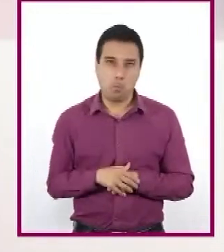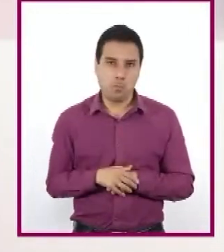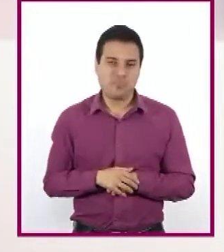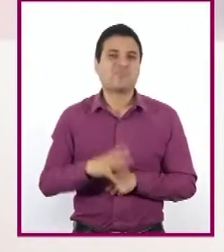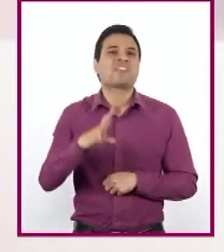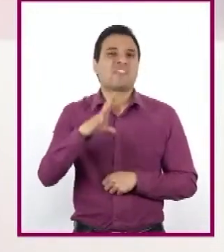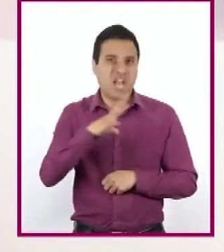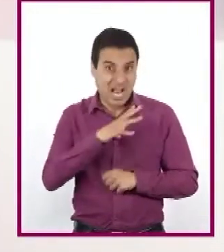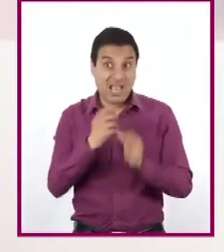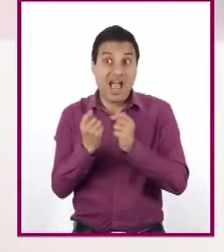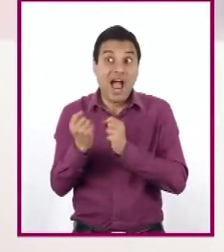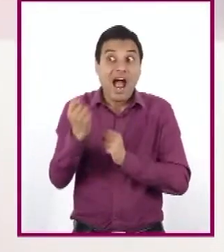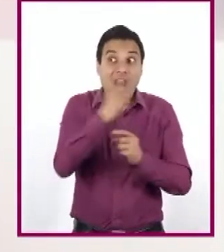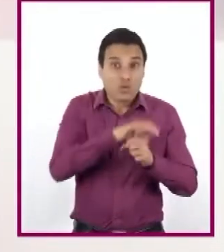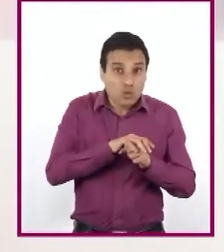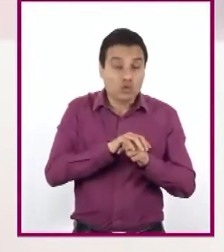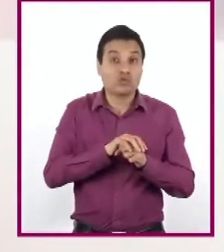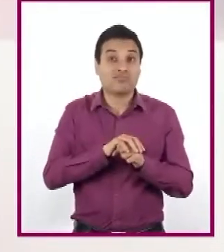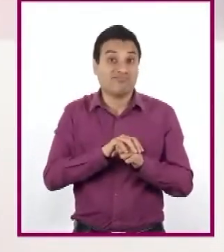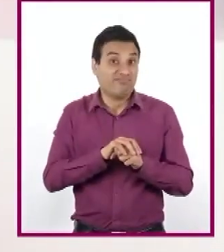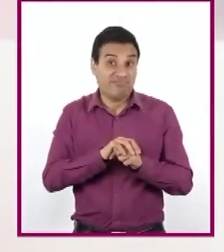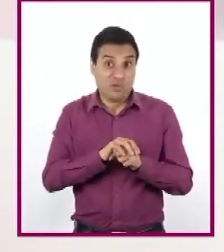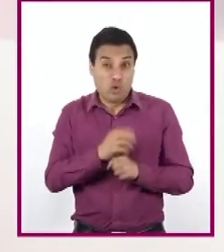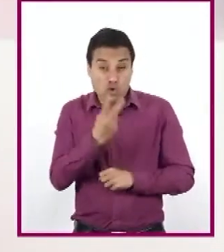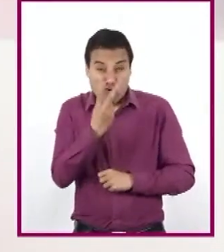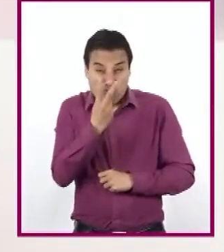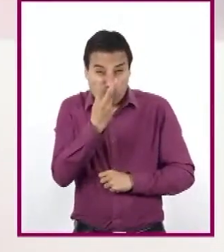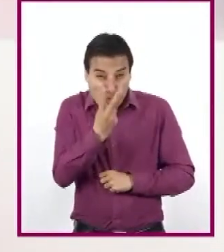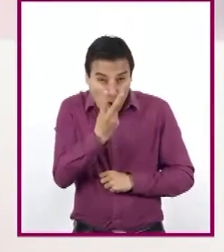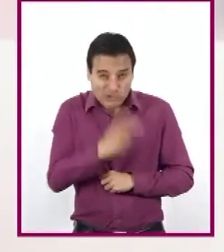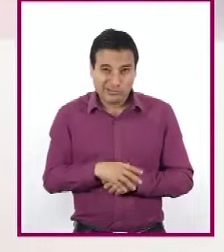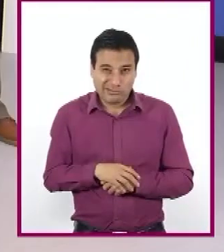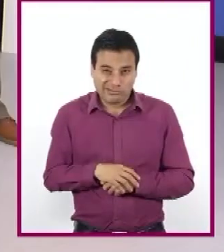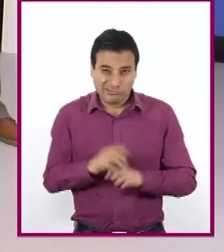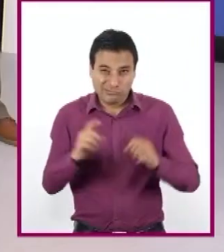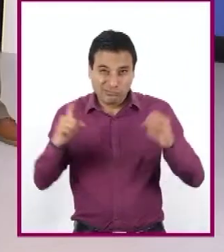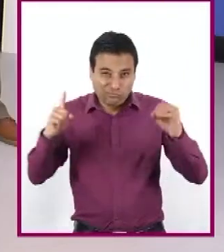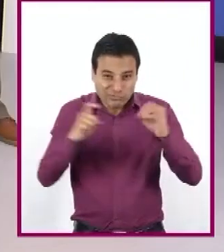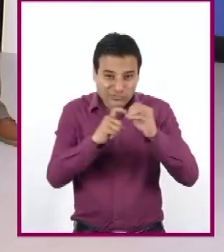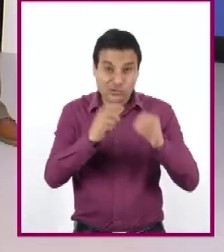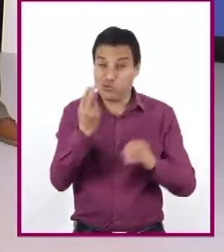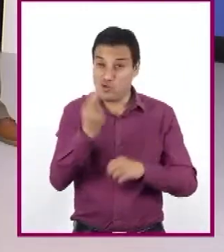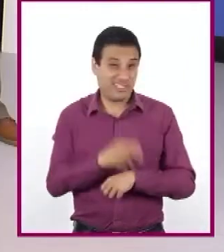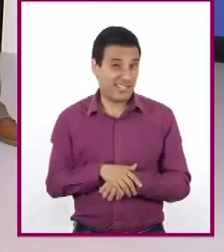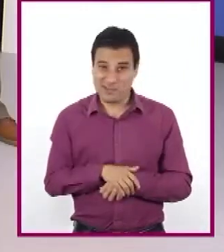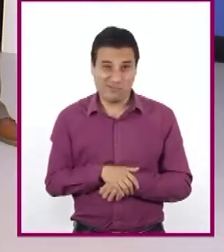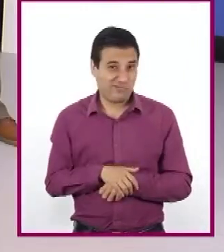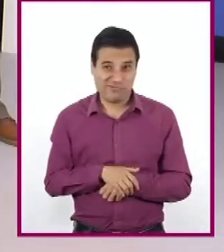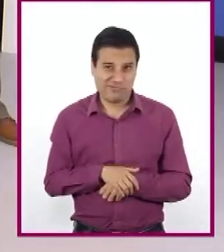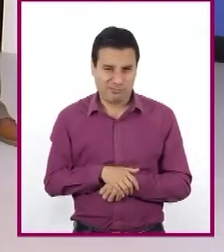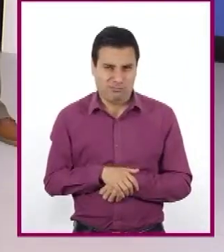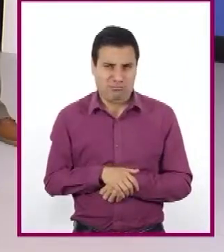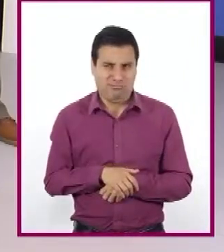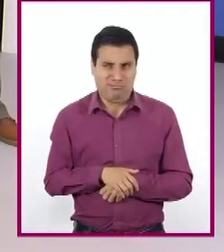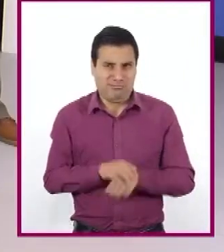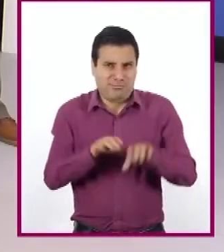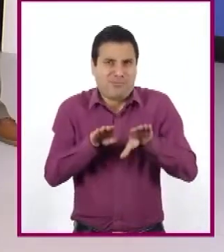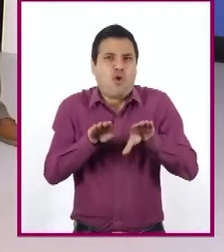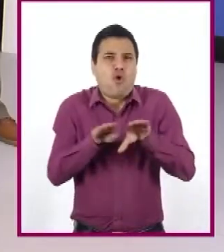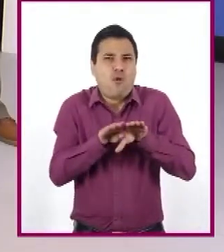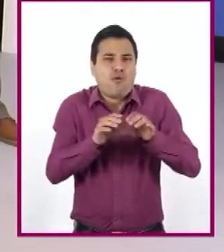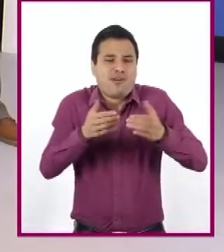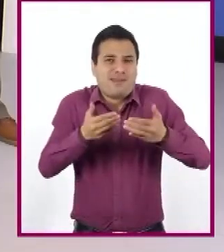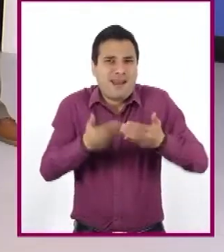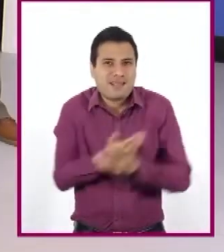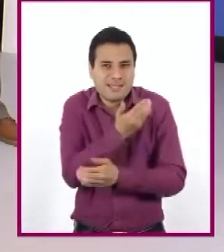existen seres vivos que no necesitan dos células sexuales para reproducirse. ¿Les gustaría saber cómo lo hacen? Para